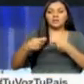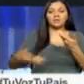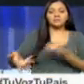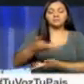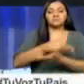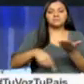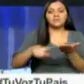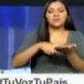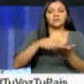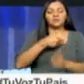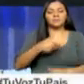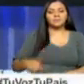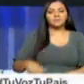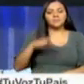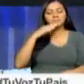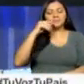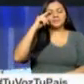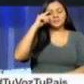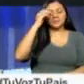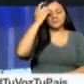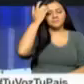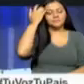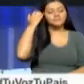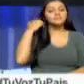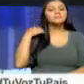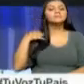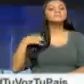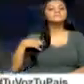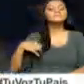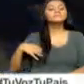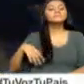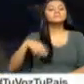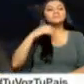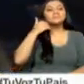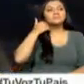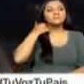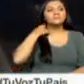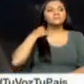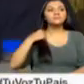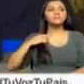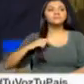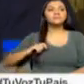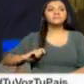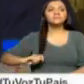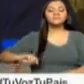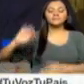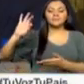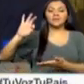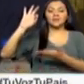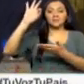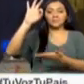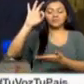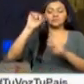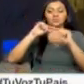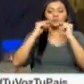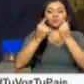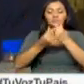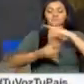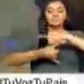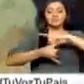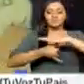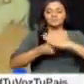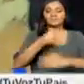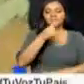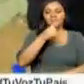mantuvieron con el presidente de la República, Rafael Correa. Los representantes de las organizaciones LGBTI mantuvieron la